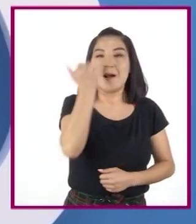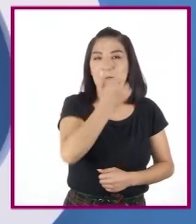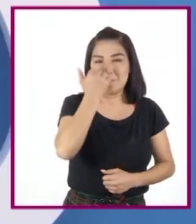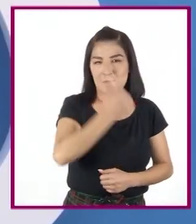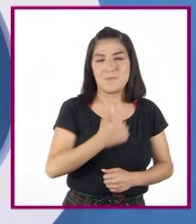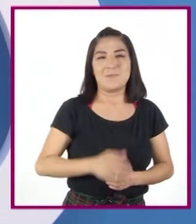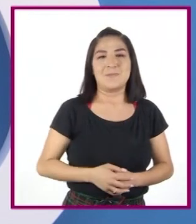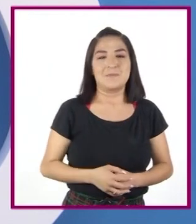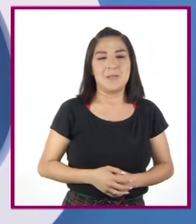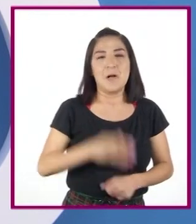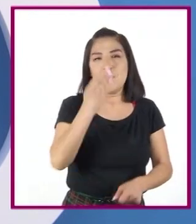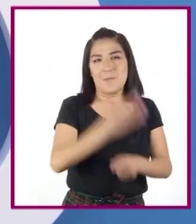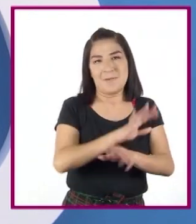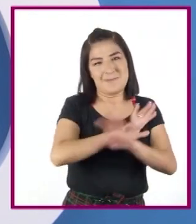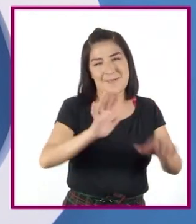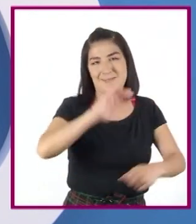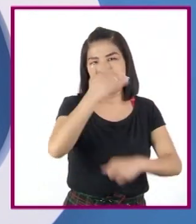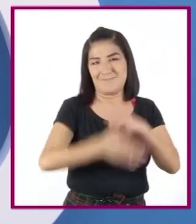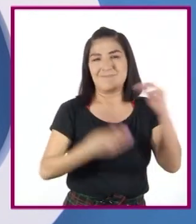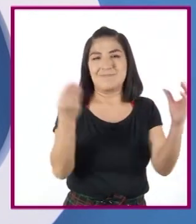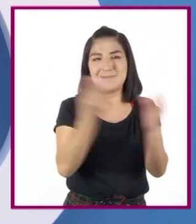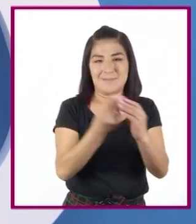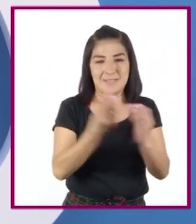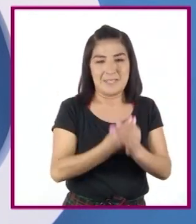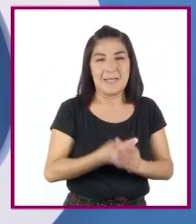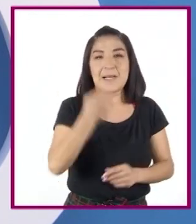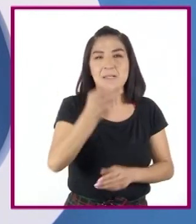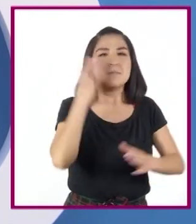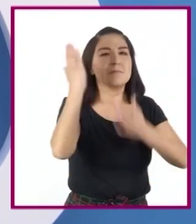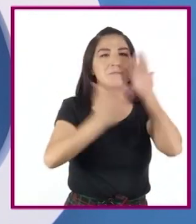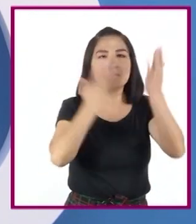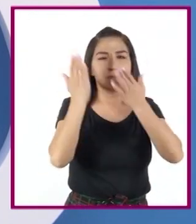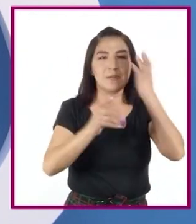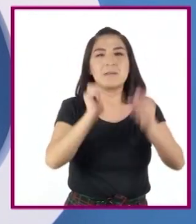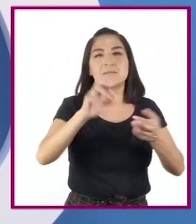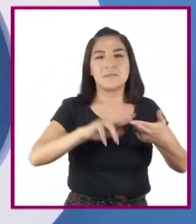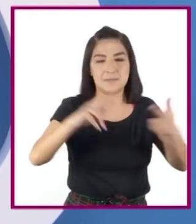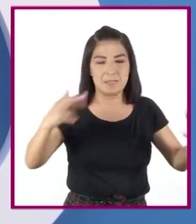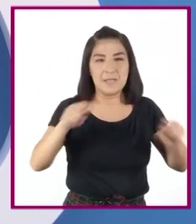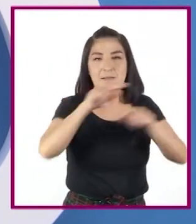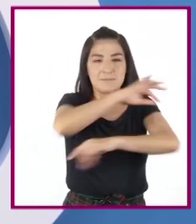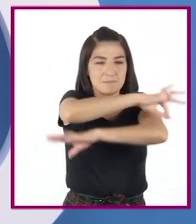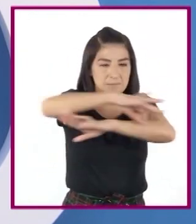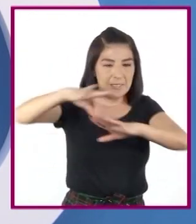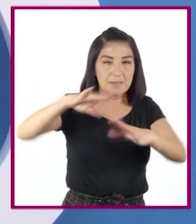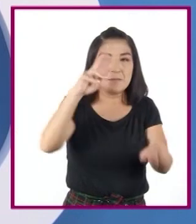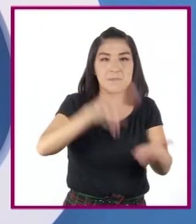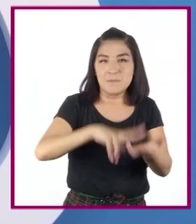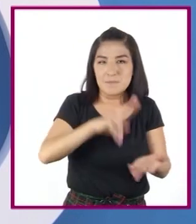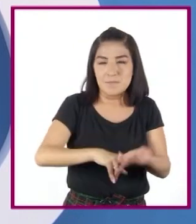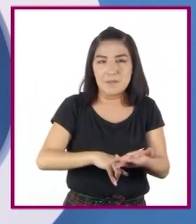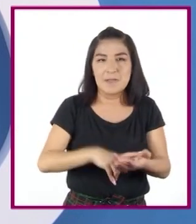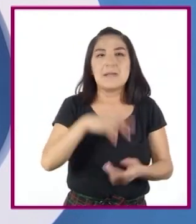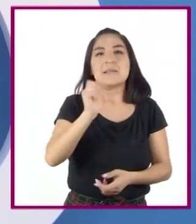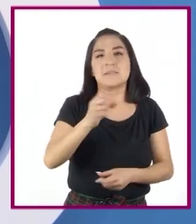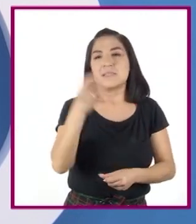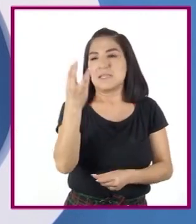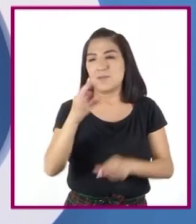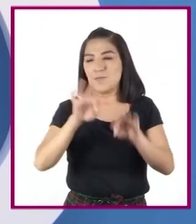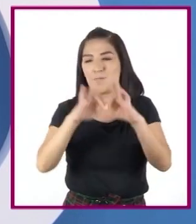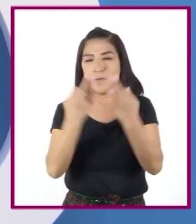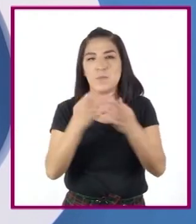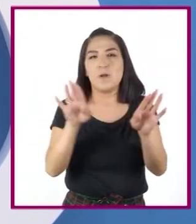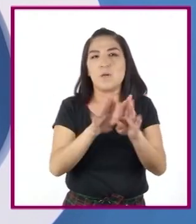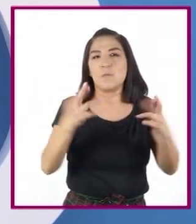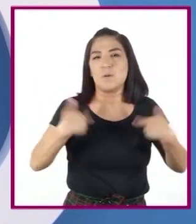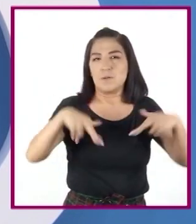y alumnos, llegamos al final de esta sesión en la que estudiamos las relaciones lineales proporcionales y 3 formas de